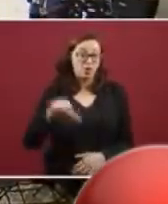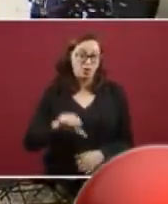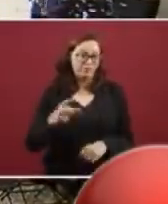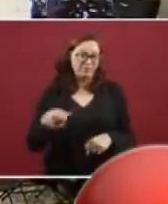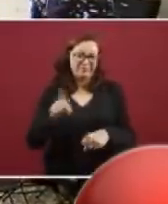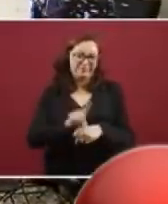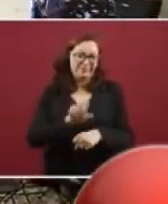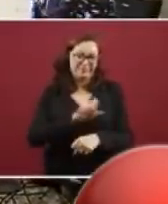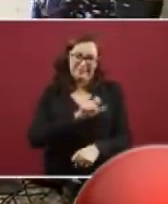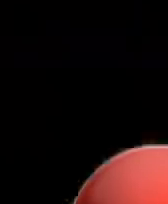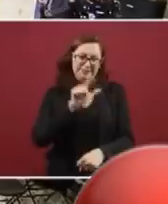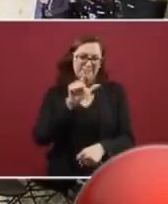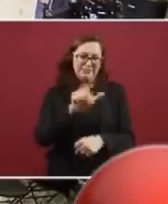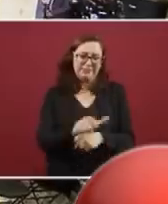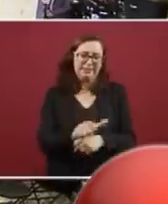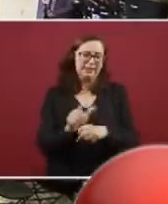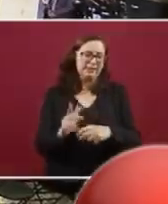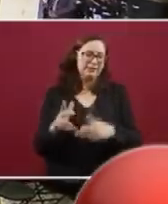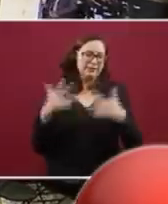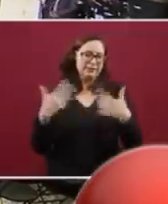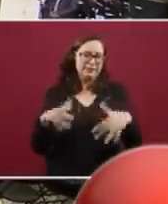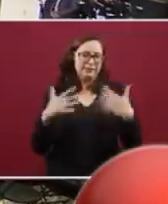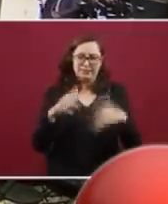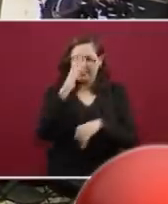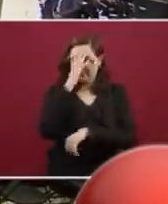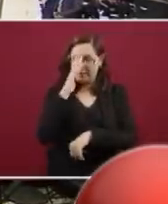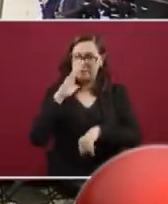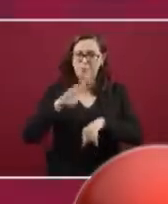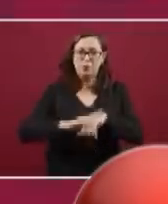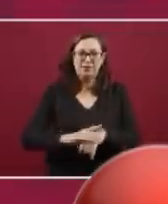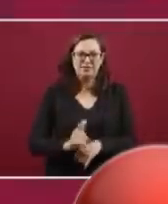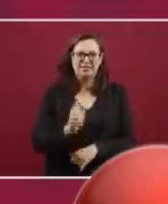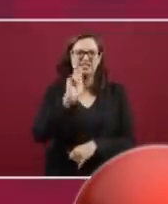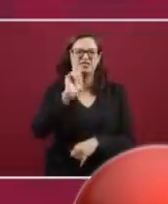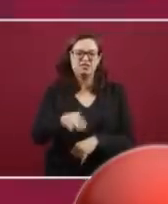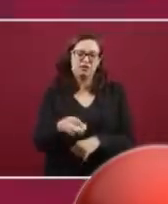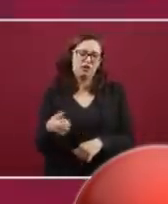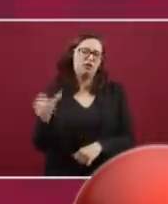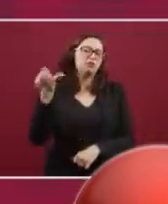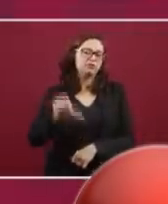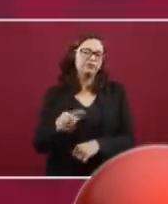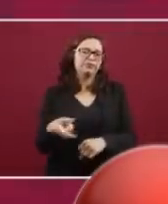especial de conmemoración, es el Día del Trabajo.